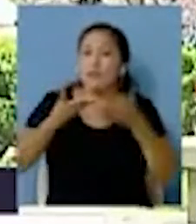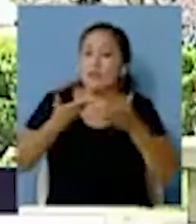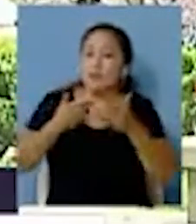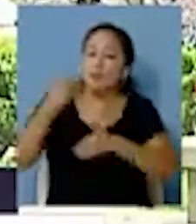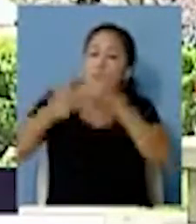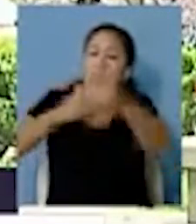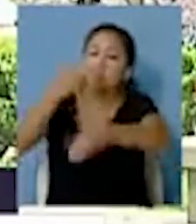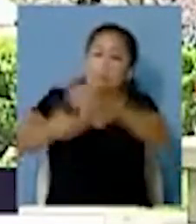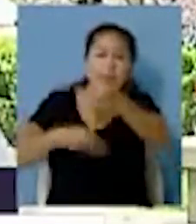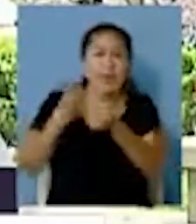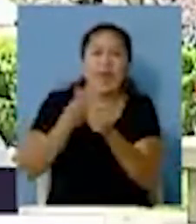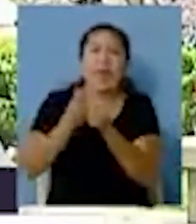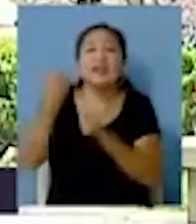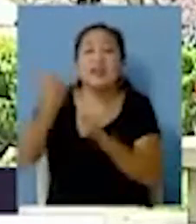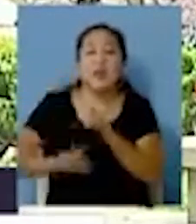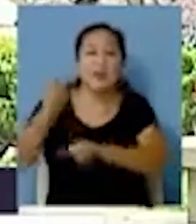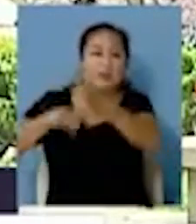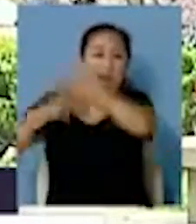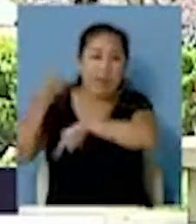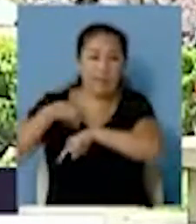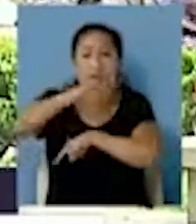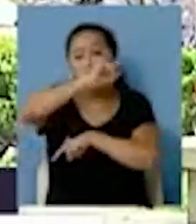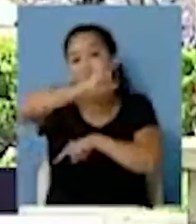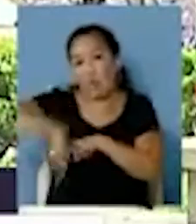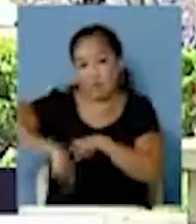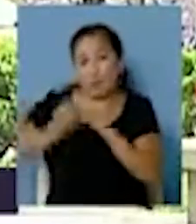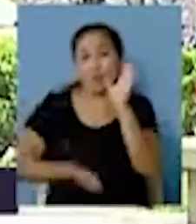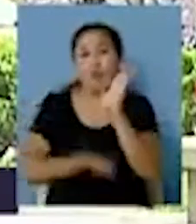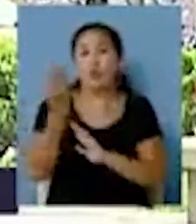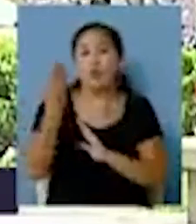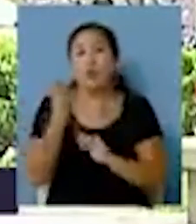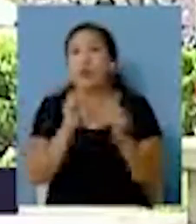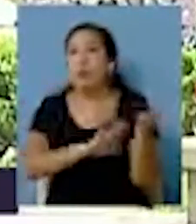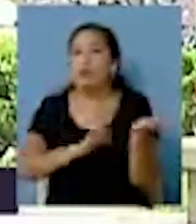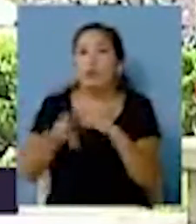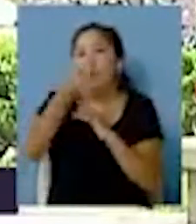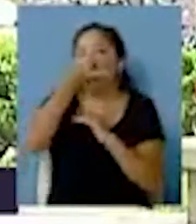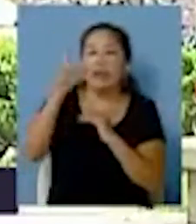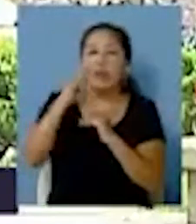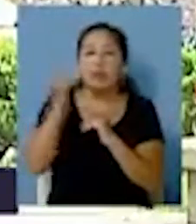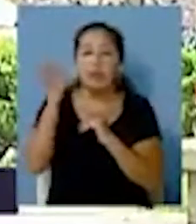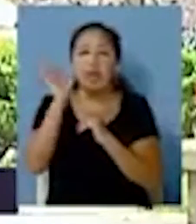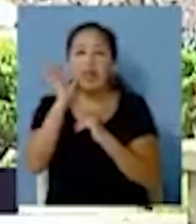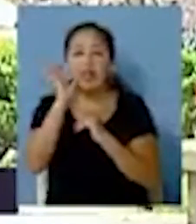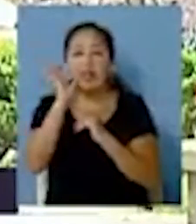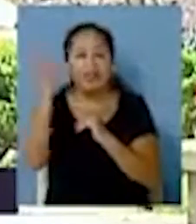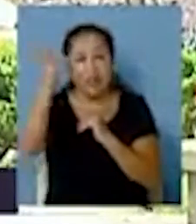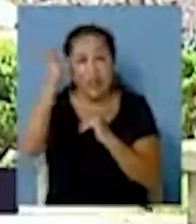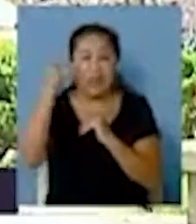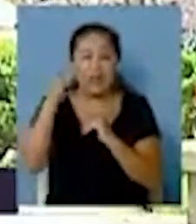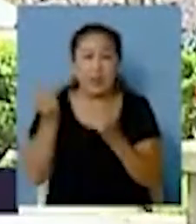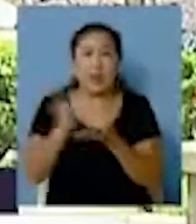O sea, generalmente los impactos de los aumentos demoran entre 20 y 30 días, como se ha dado en este caso, ¿no?